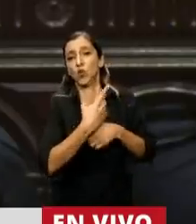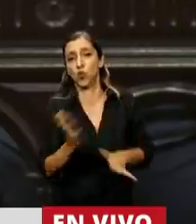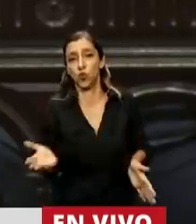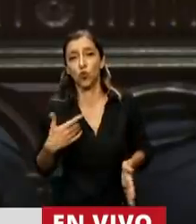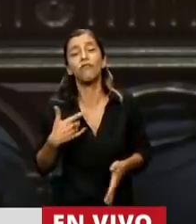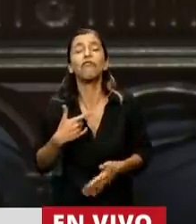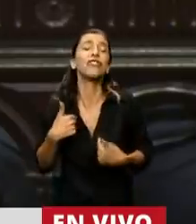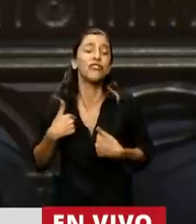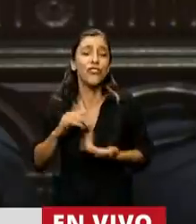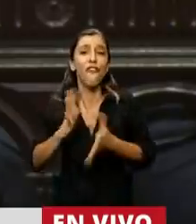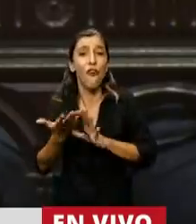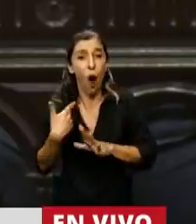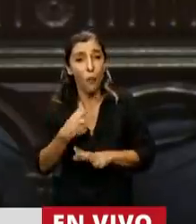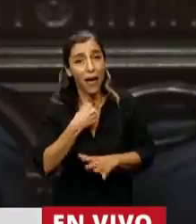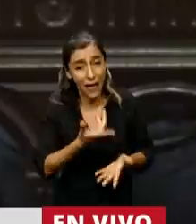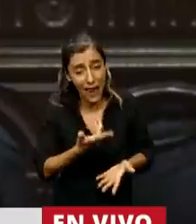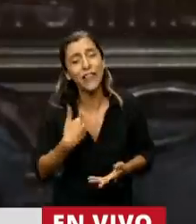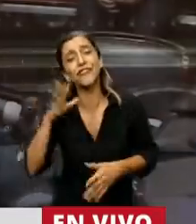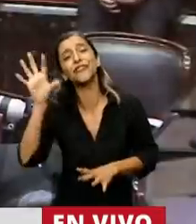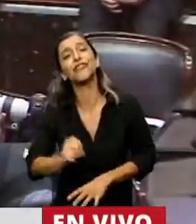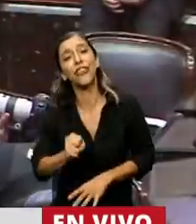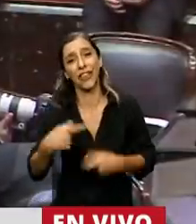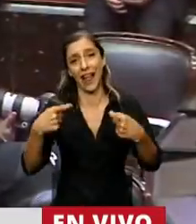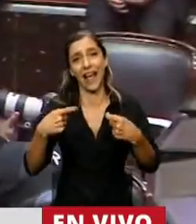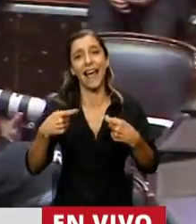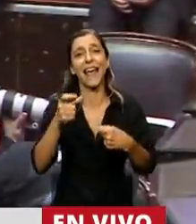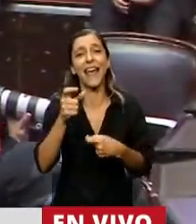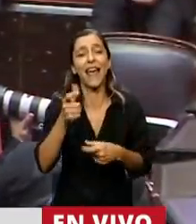las balas de goma esta sola bala de goma